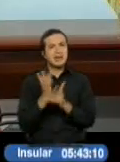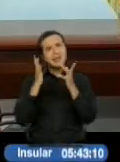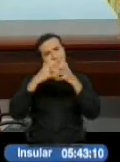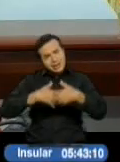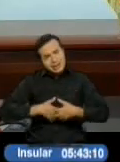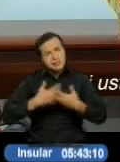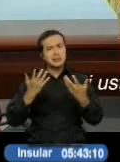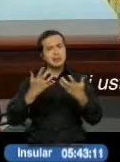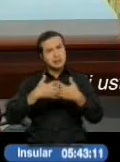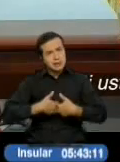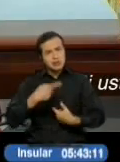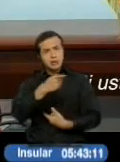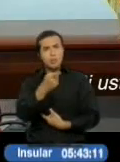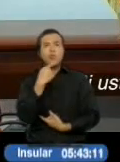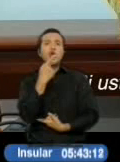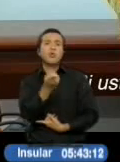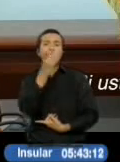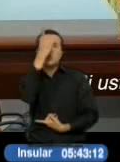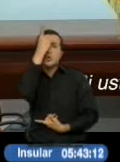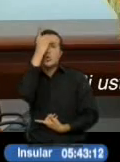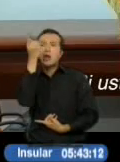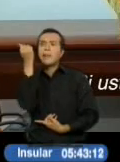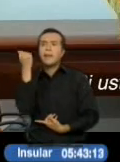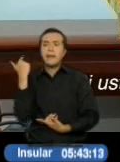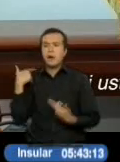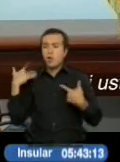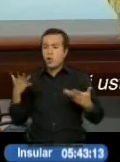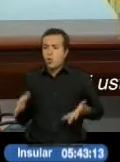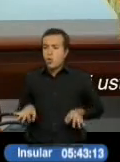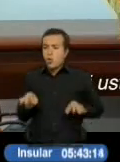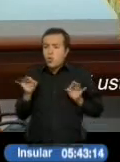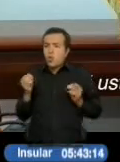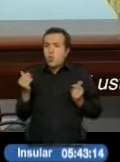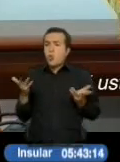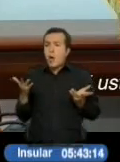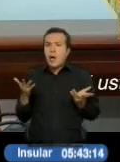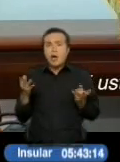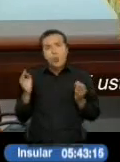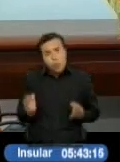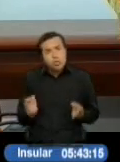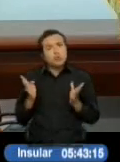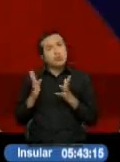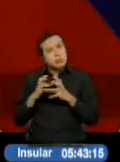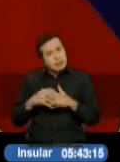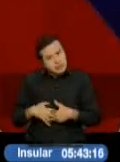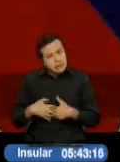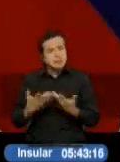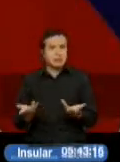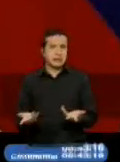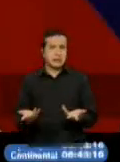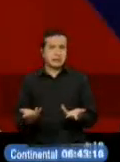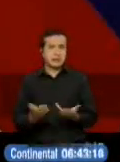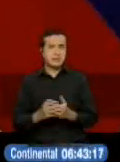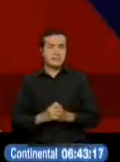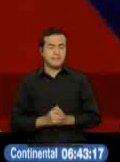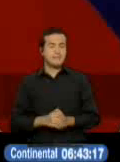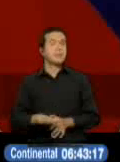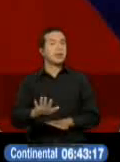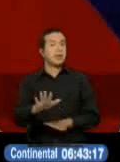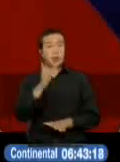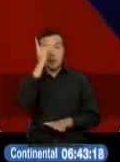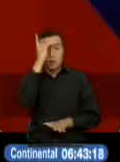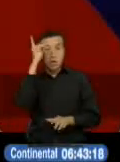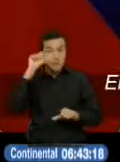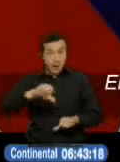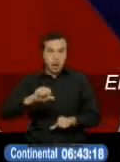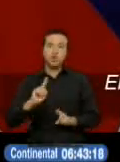pues. Si usted está endeudado y no tiene con qué pagar, ¿atraviesa o no una crisis? Ahora, no es malo